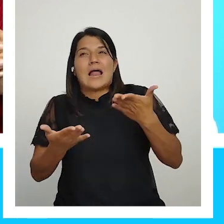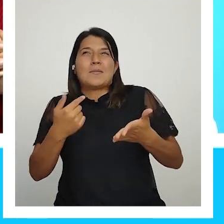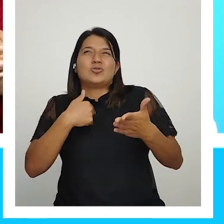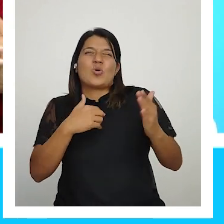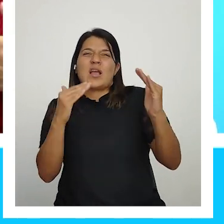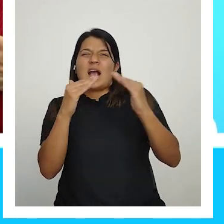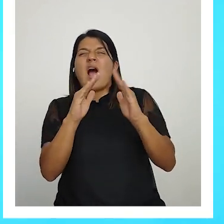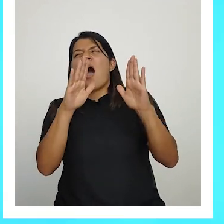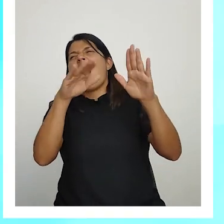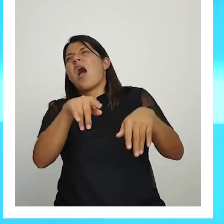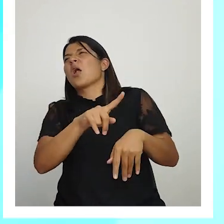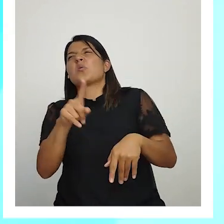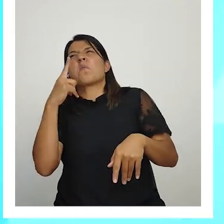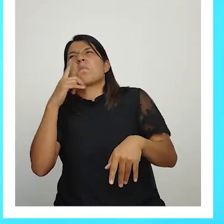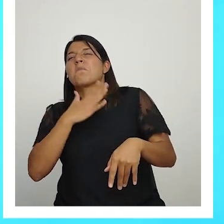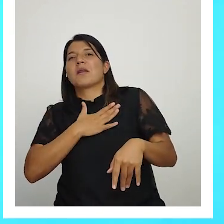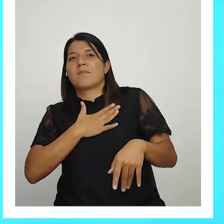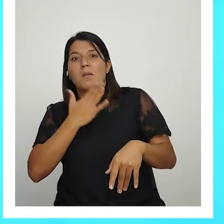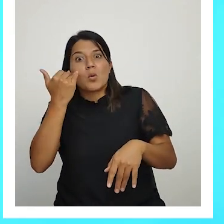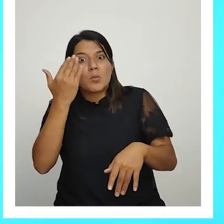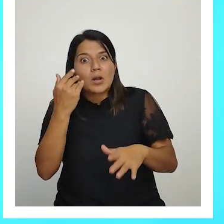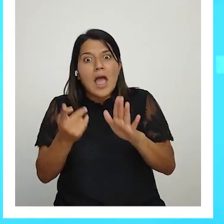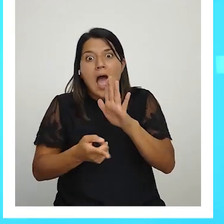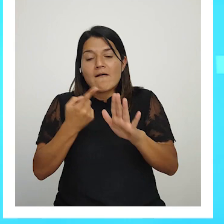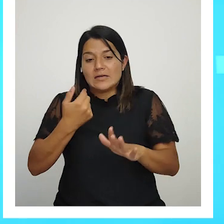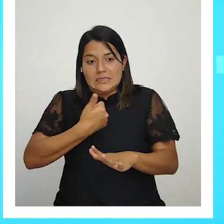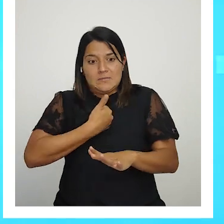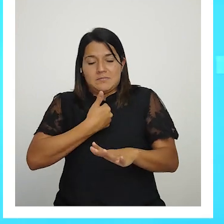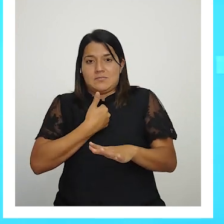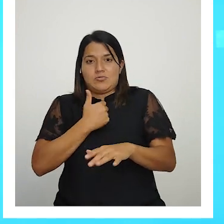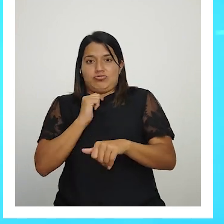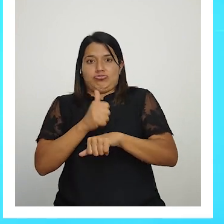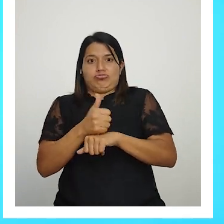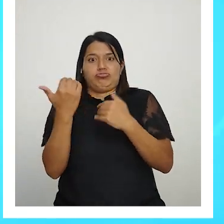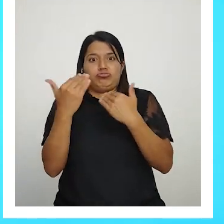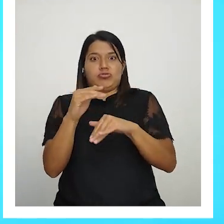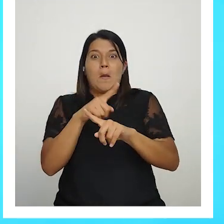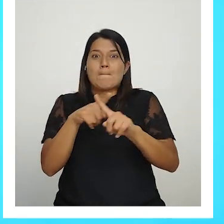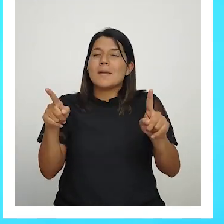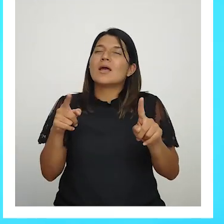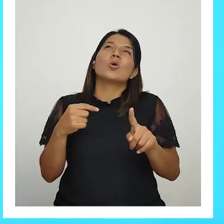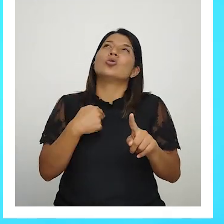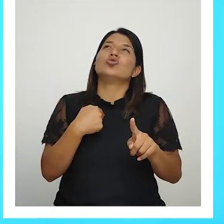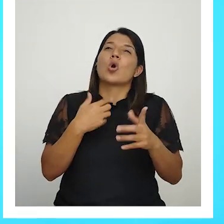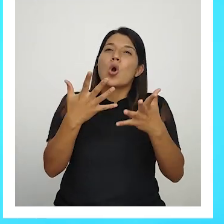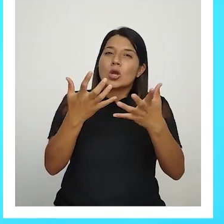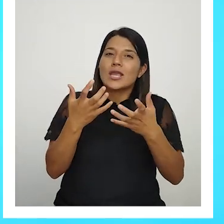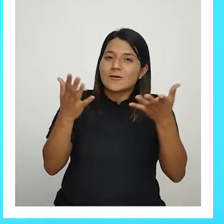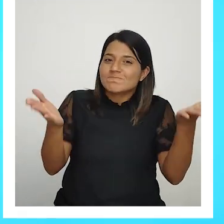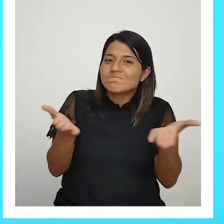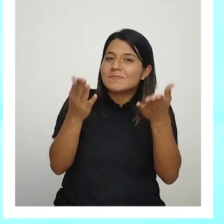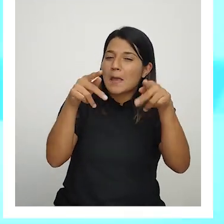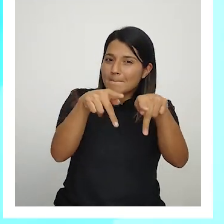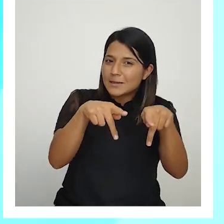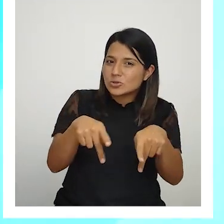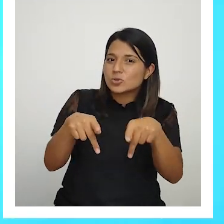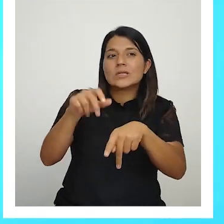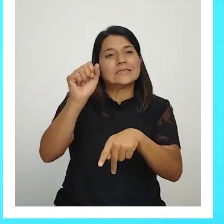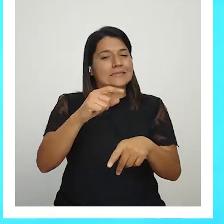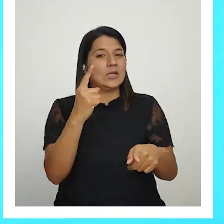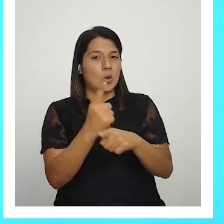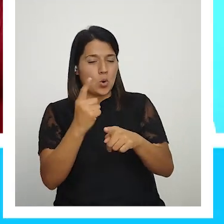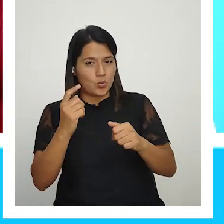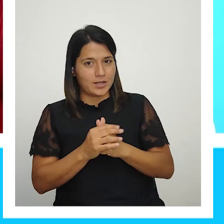digo, no, la beca no es para mí, ¿verdad? Porque a veces nosotros mismos nos ponemos las trabas, pero con este comentario lo que queremos es incentivar a la gente. Así es,